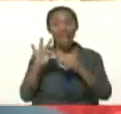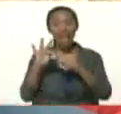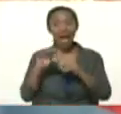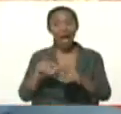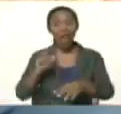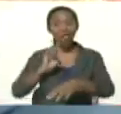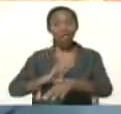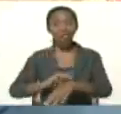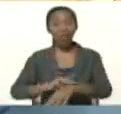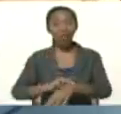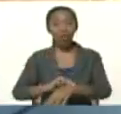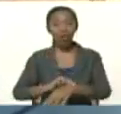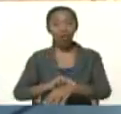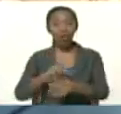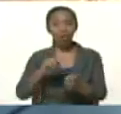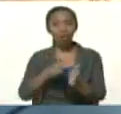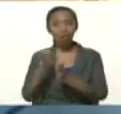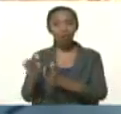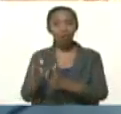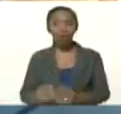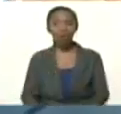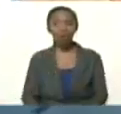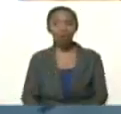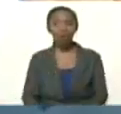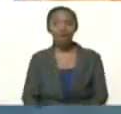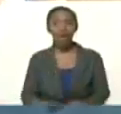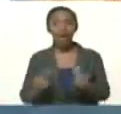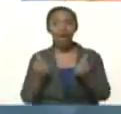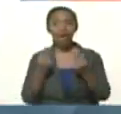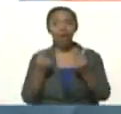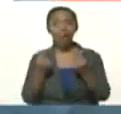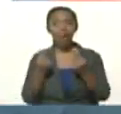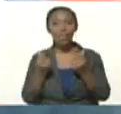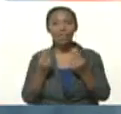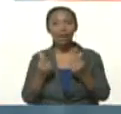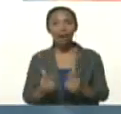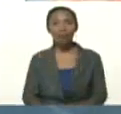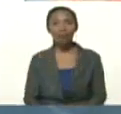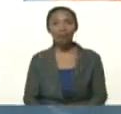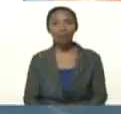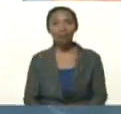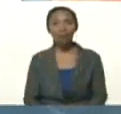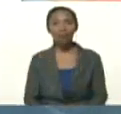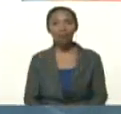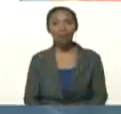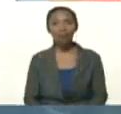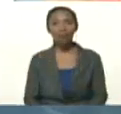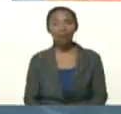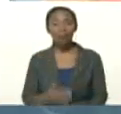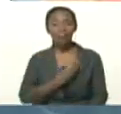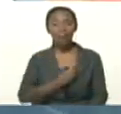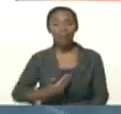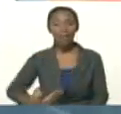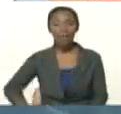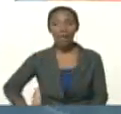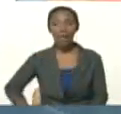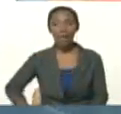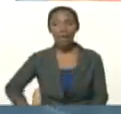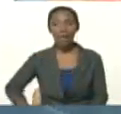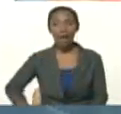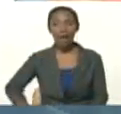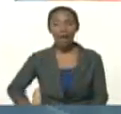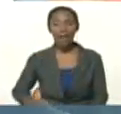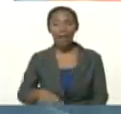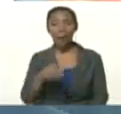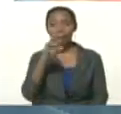doctor Calixto Ortega, el economista. Calixto Ortega, el presidente del